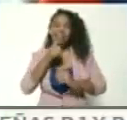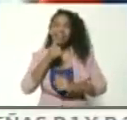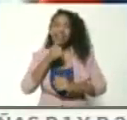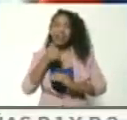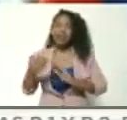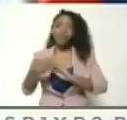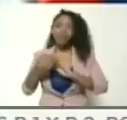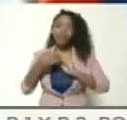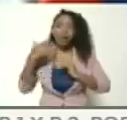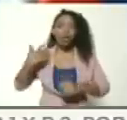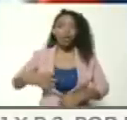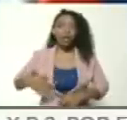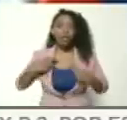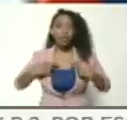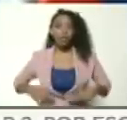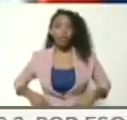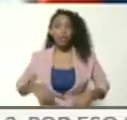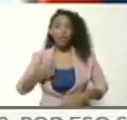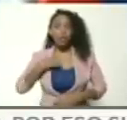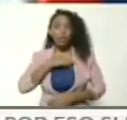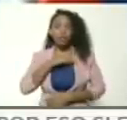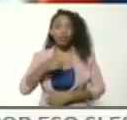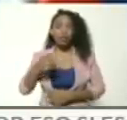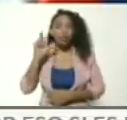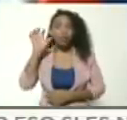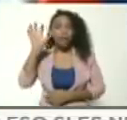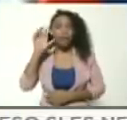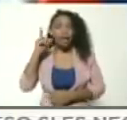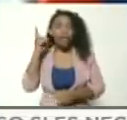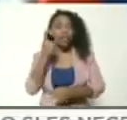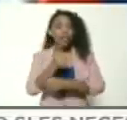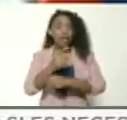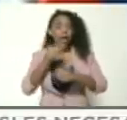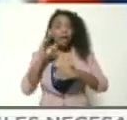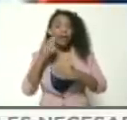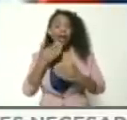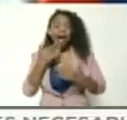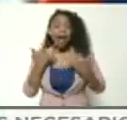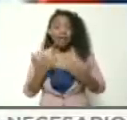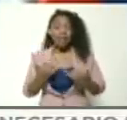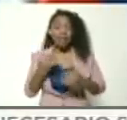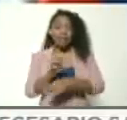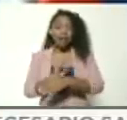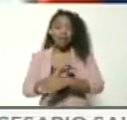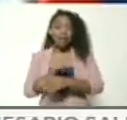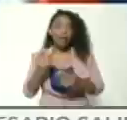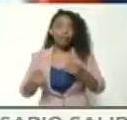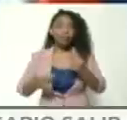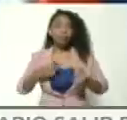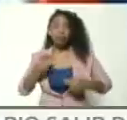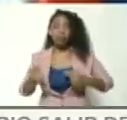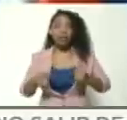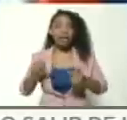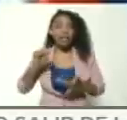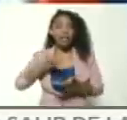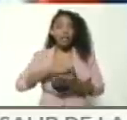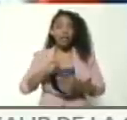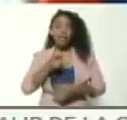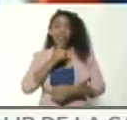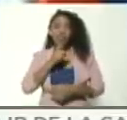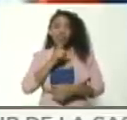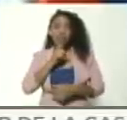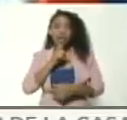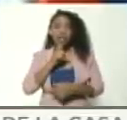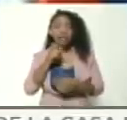atentan contra los derechos humanos en nuestro país, la debida y pronta actuación en medio de tantas dificultades,